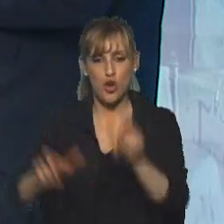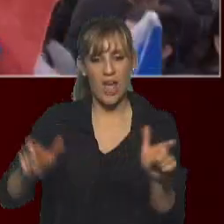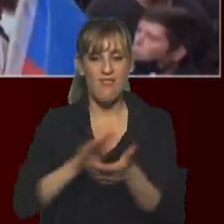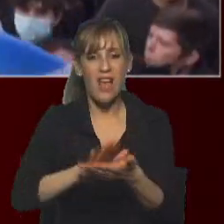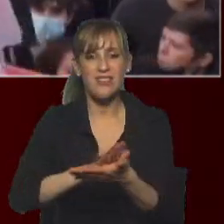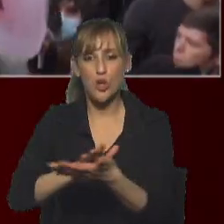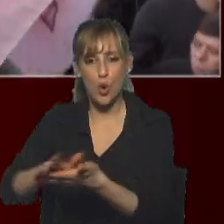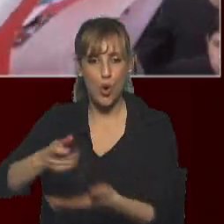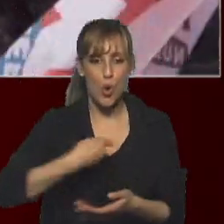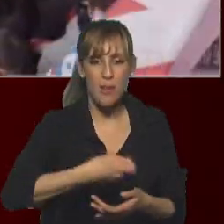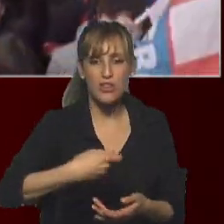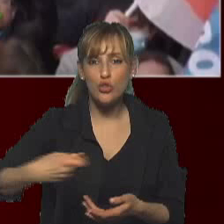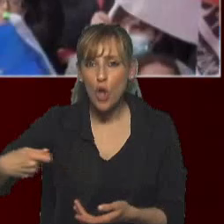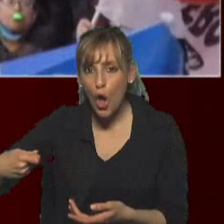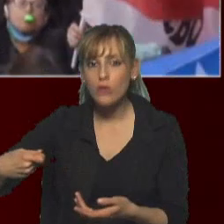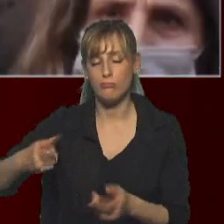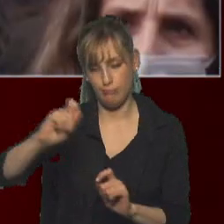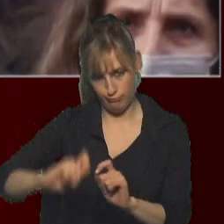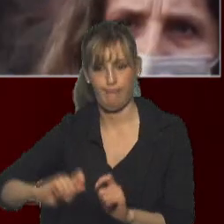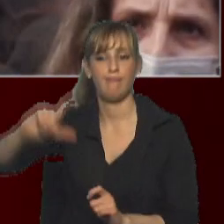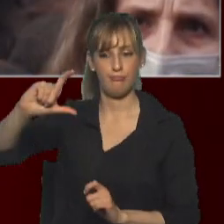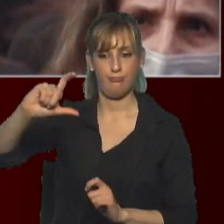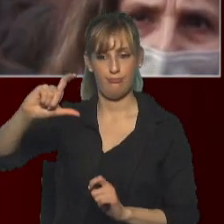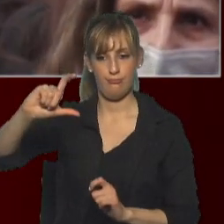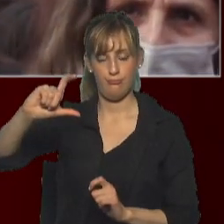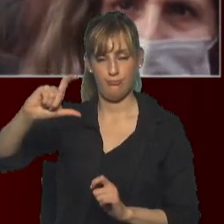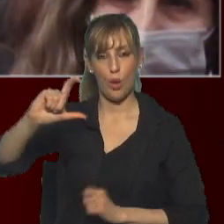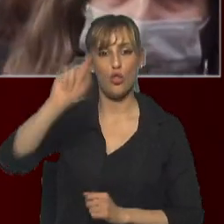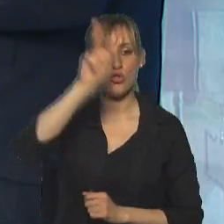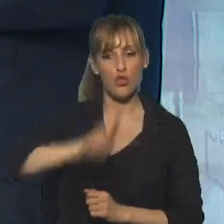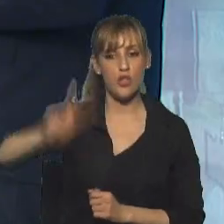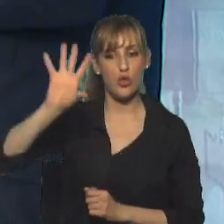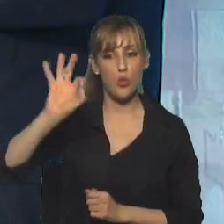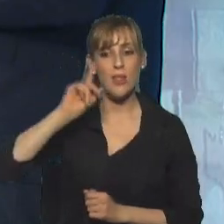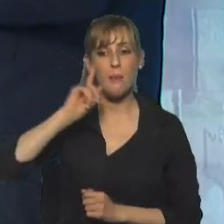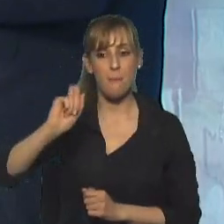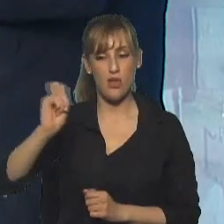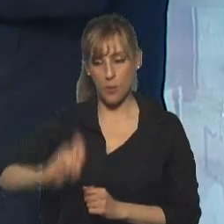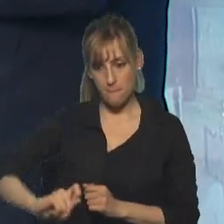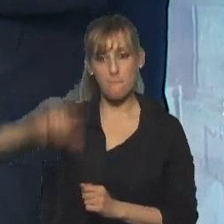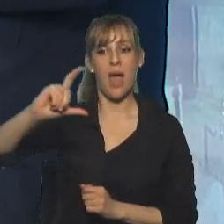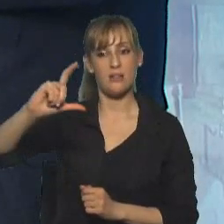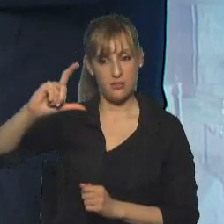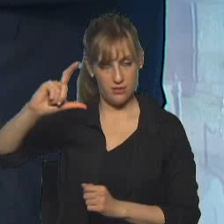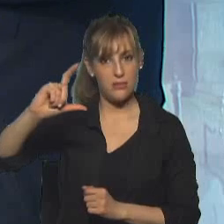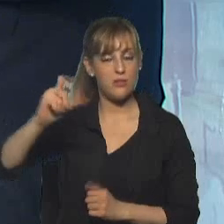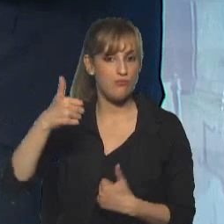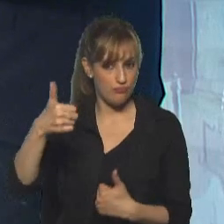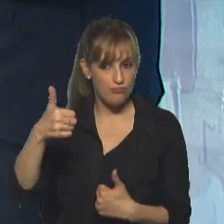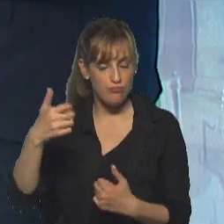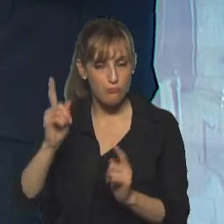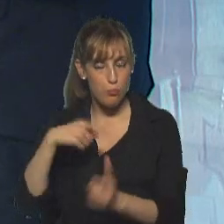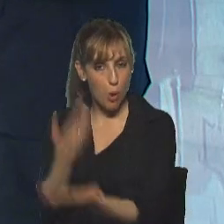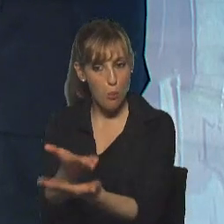básica y a 250.000 pesos, que era la propuesta, y comienza un proceso que yo creo